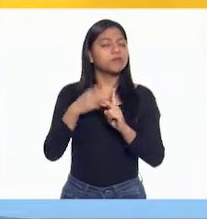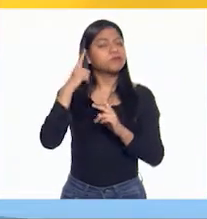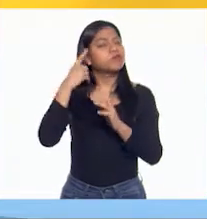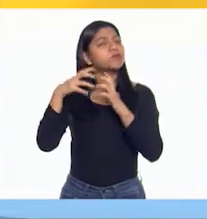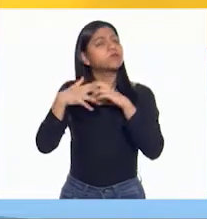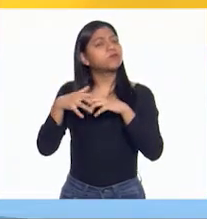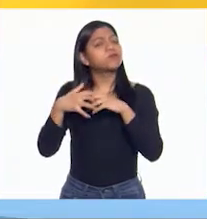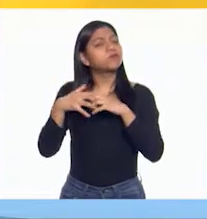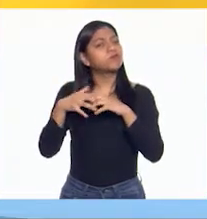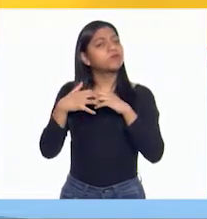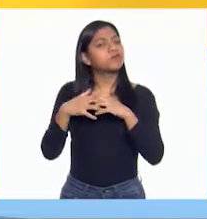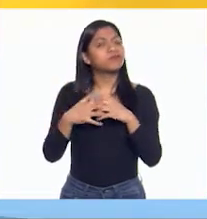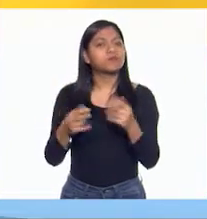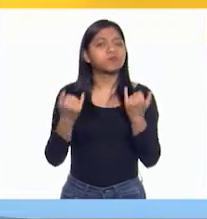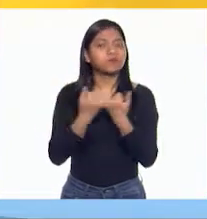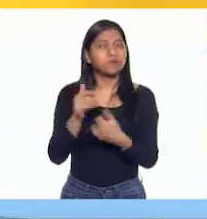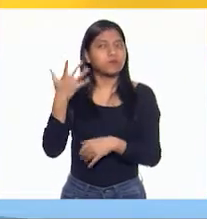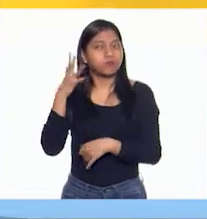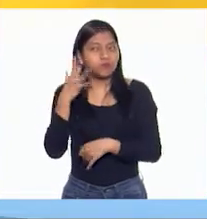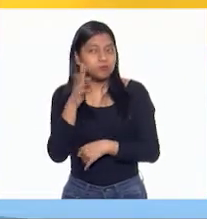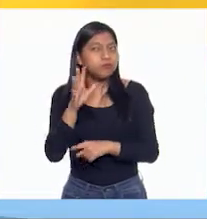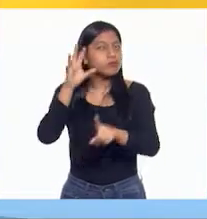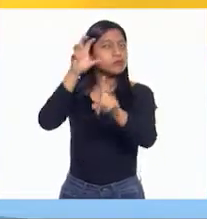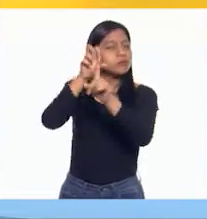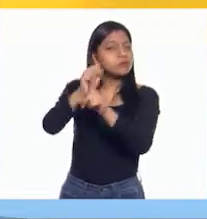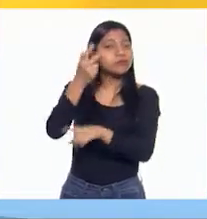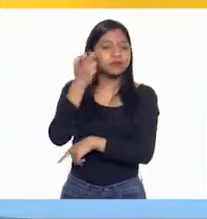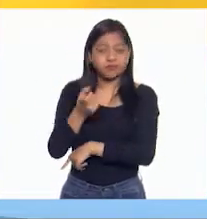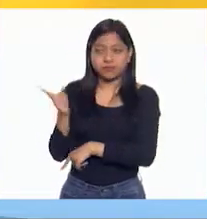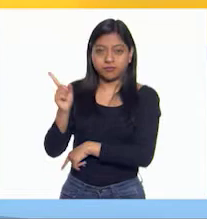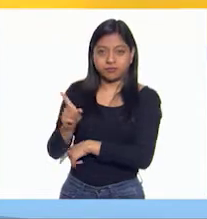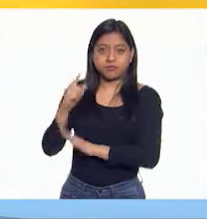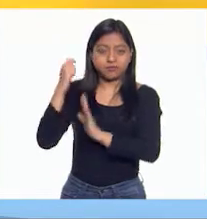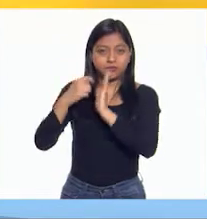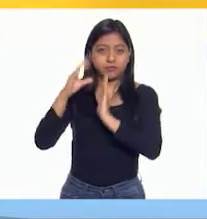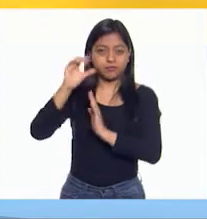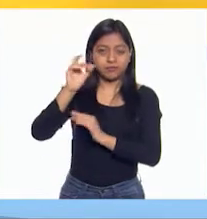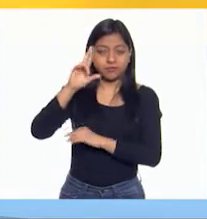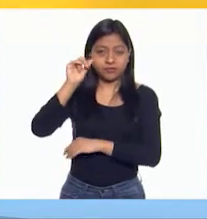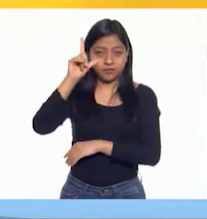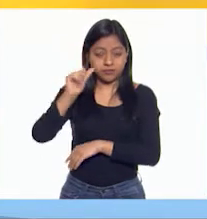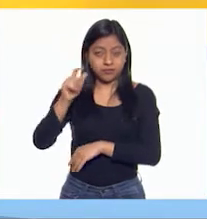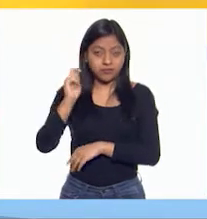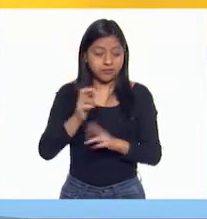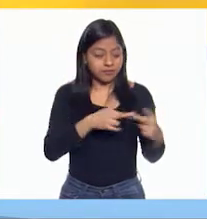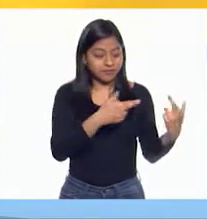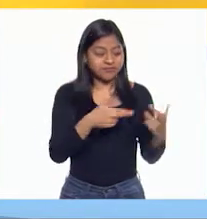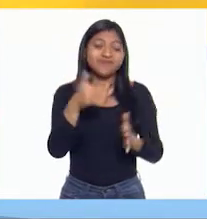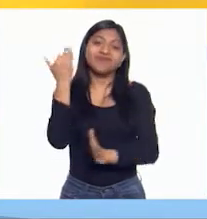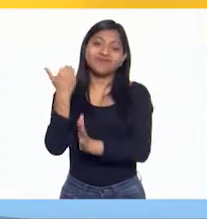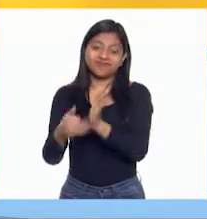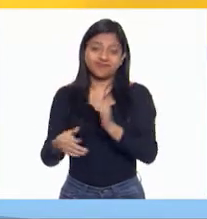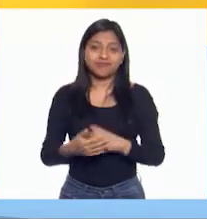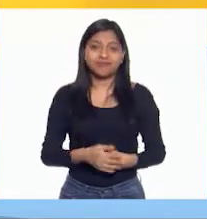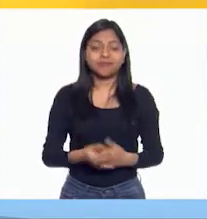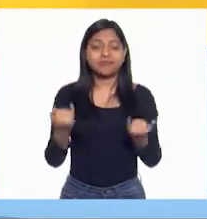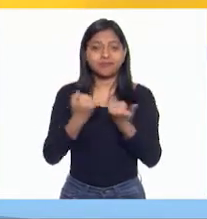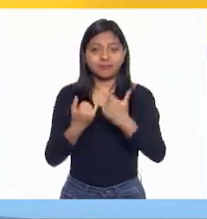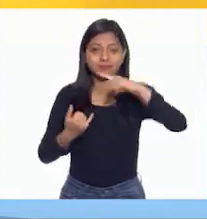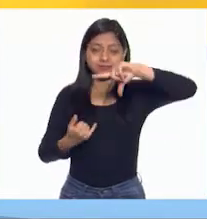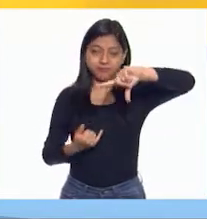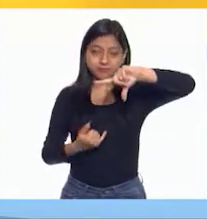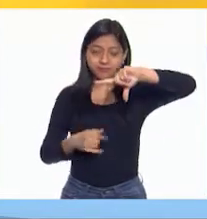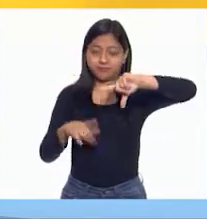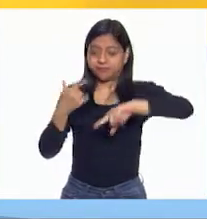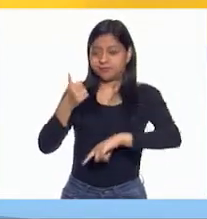cálculos mentales y estimaciones, Carola hizo ver que los recuerdos no estaban completos? Luego hizo una división y